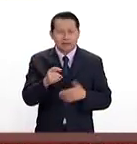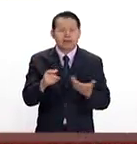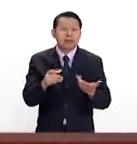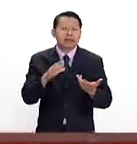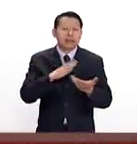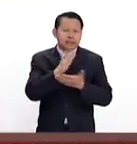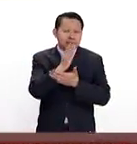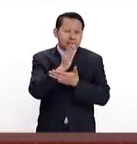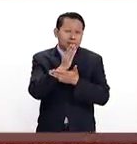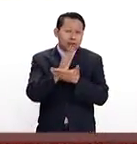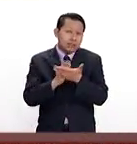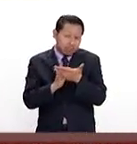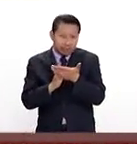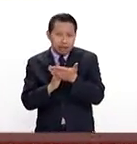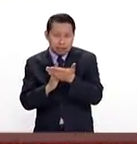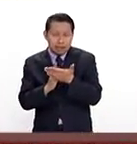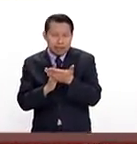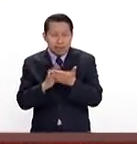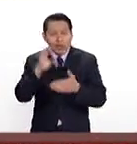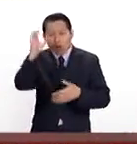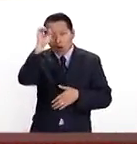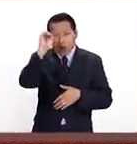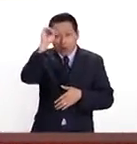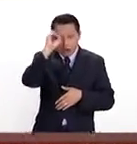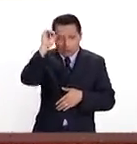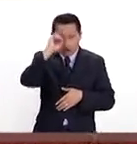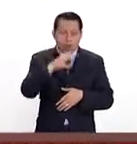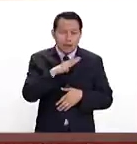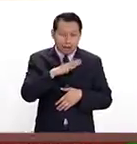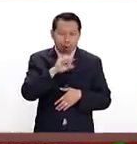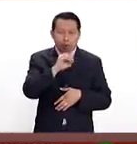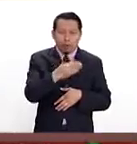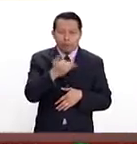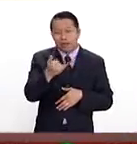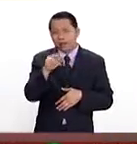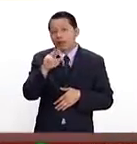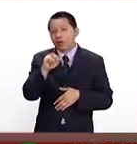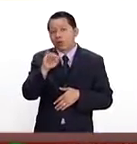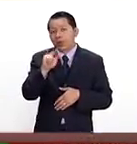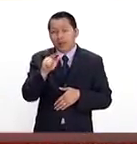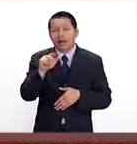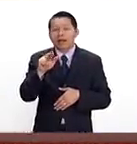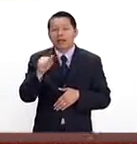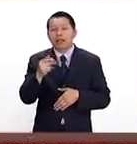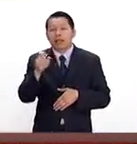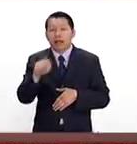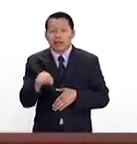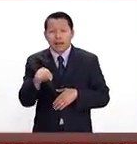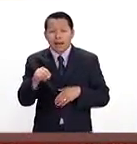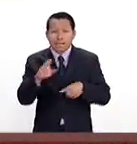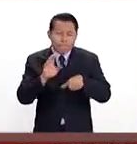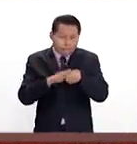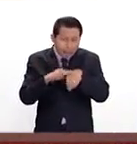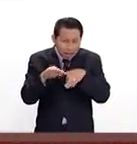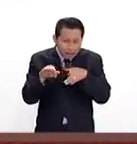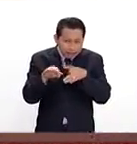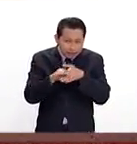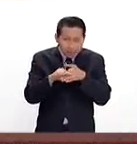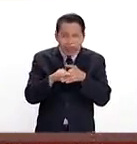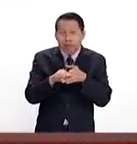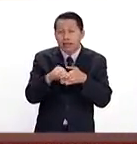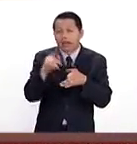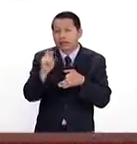mitad de las opiniones de Barack Obama y de Ronald Reagan, y al que más se le parecería